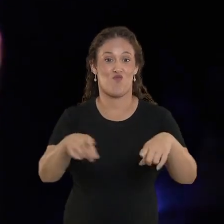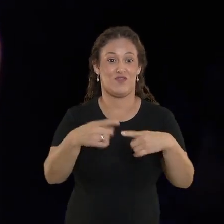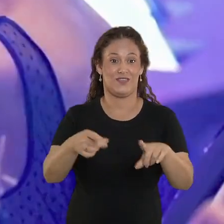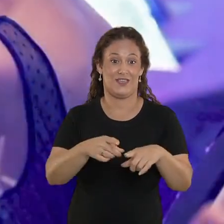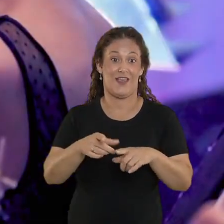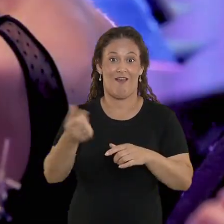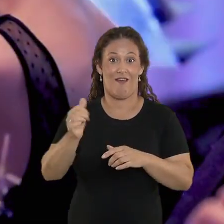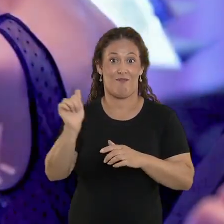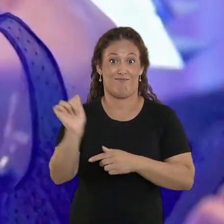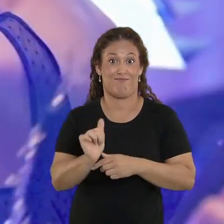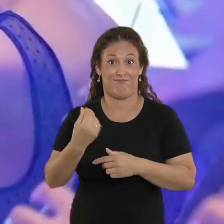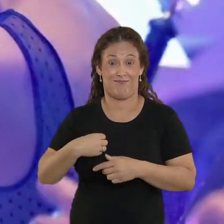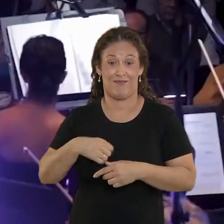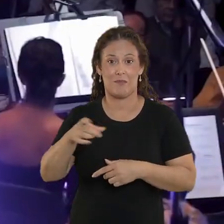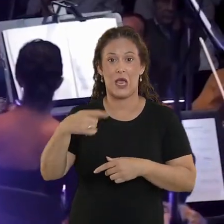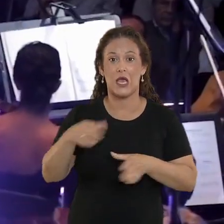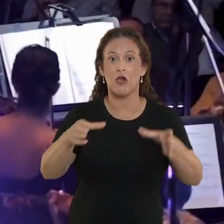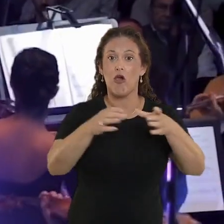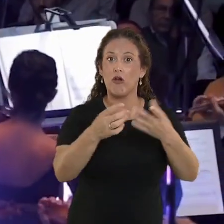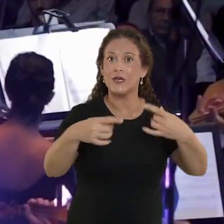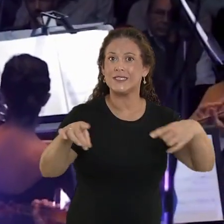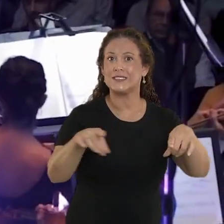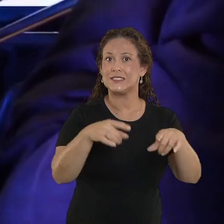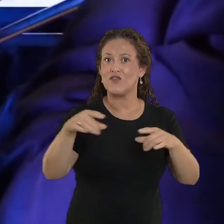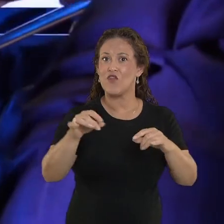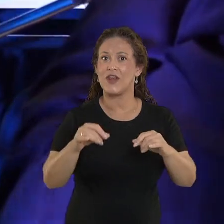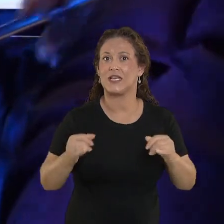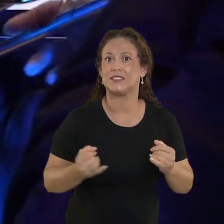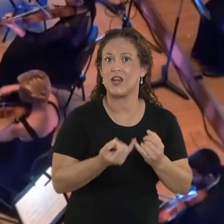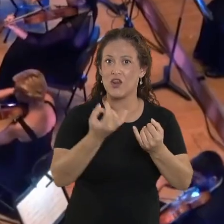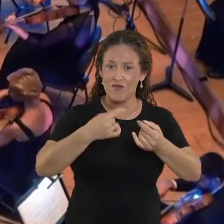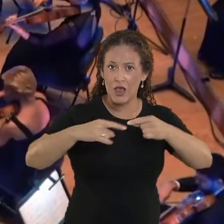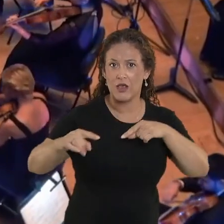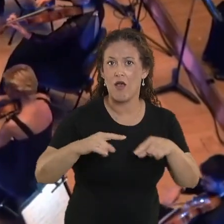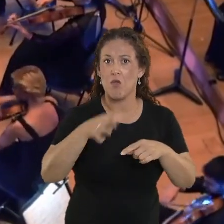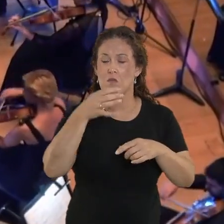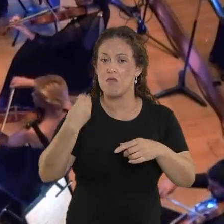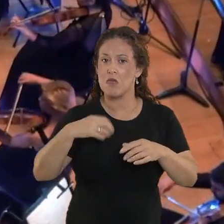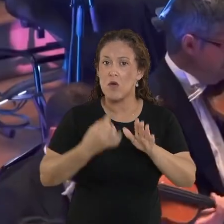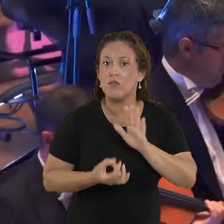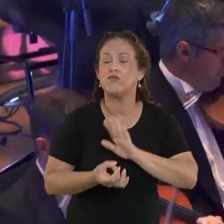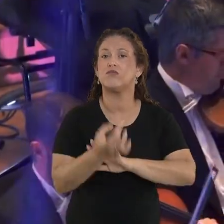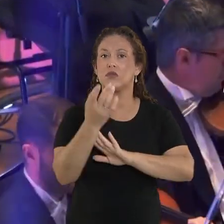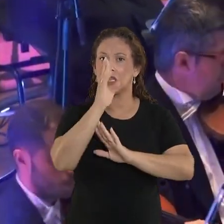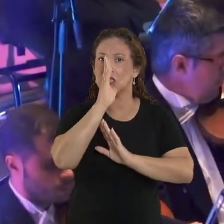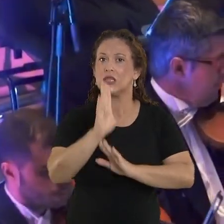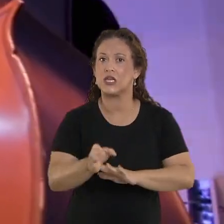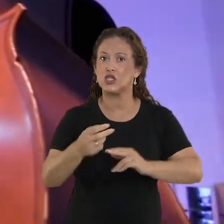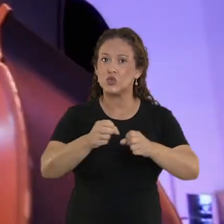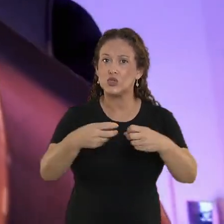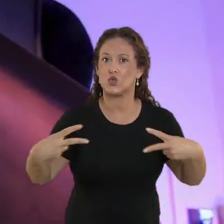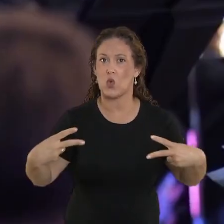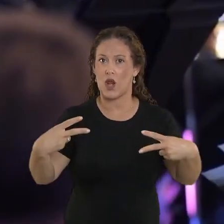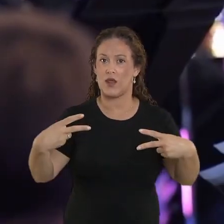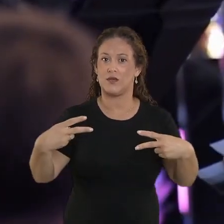Creador de la música de la cinta, dirigirá a la Orquesta Sinfónica de Tenerife durante la proyección en versión original